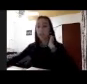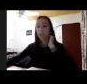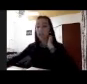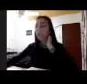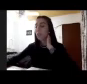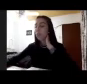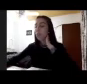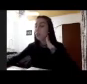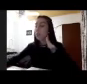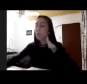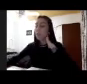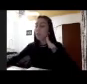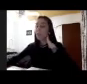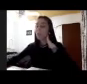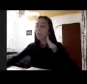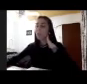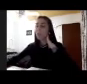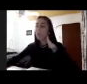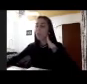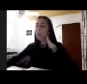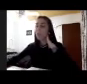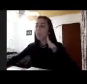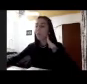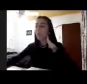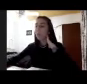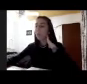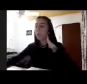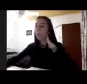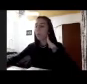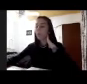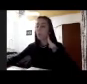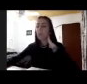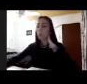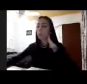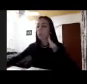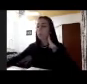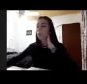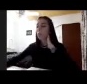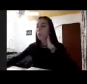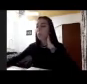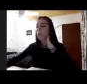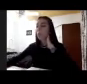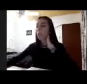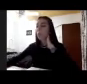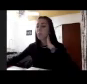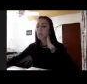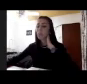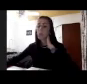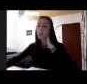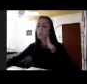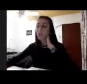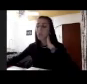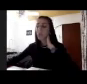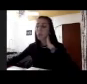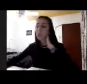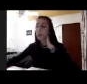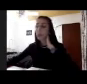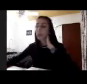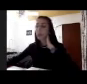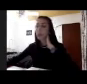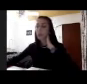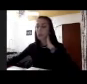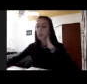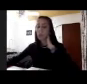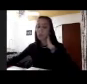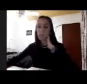de oxigenación. Entonces, tras todo ese proceso, concluí, digamos, una